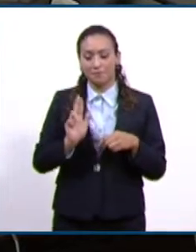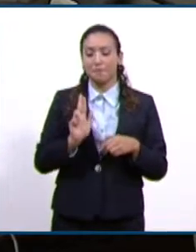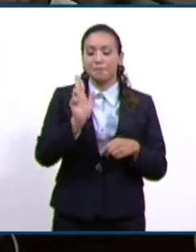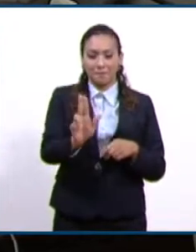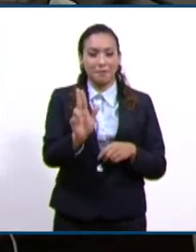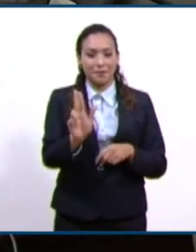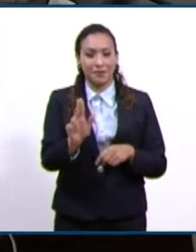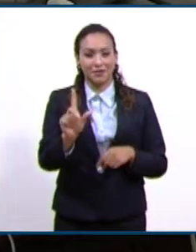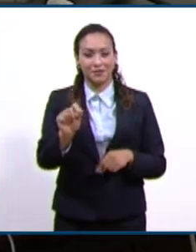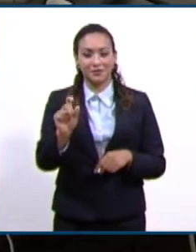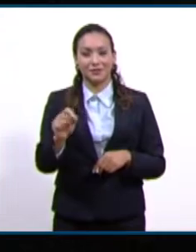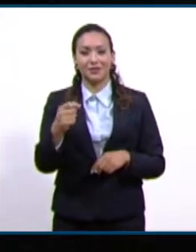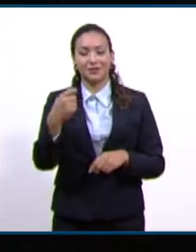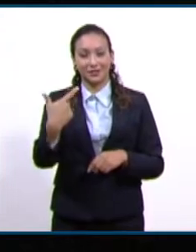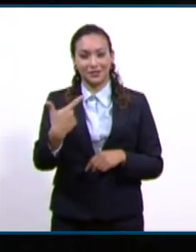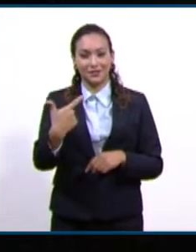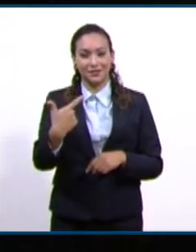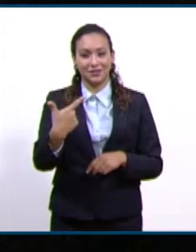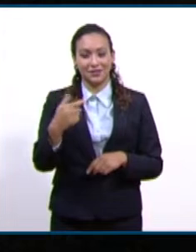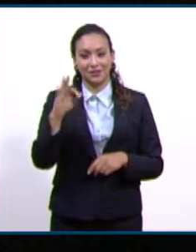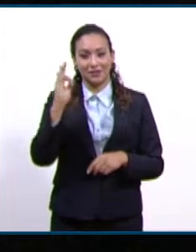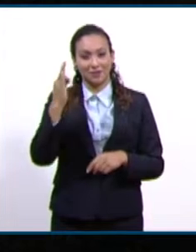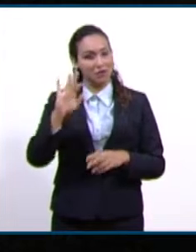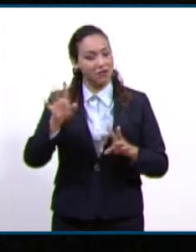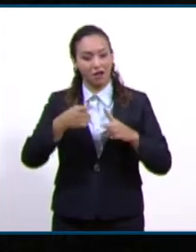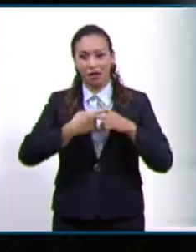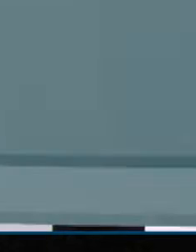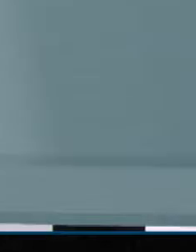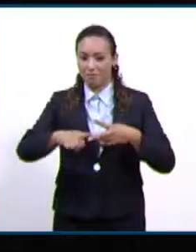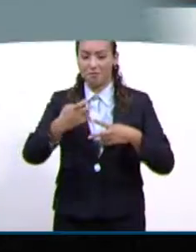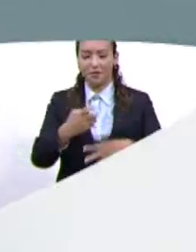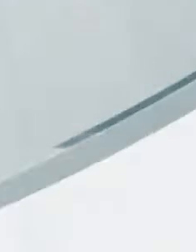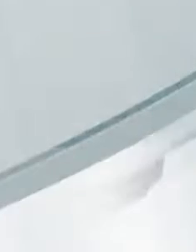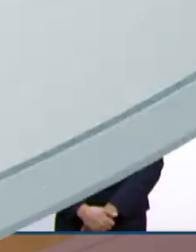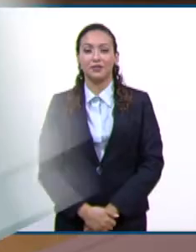martes 27 de febrero.